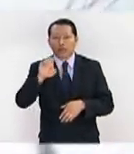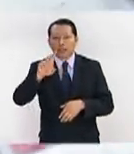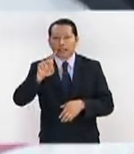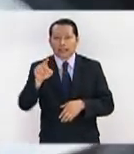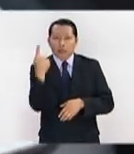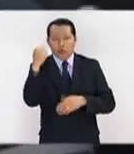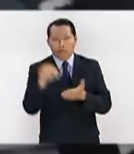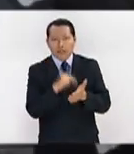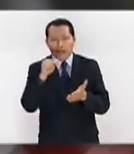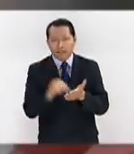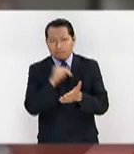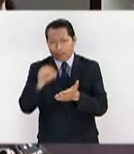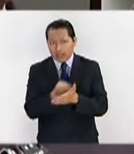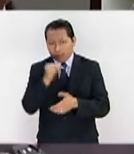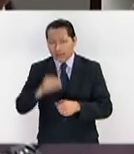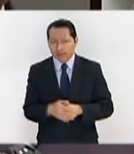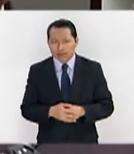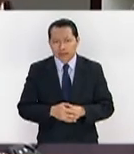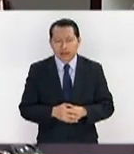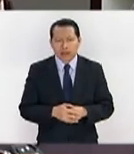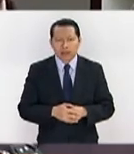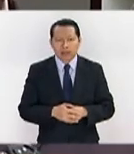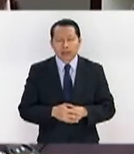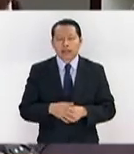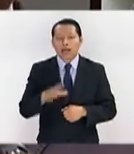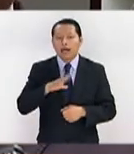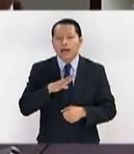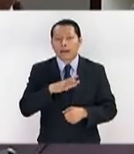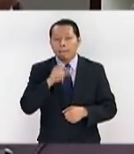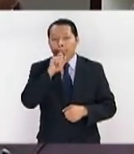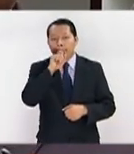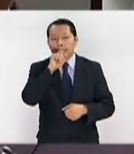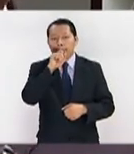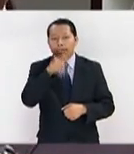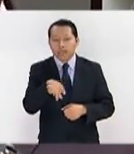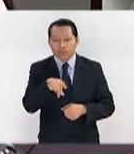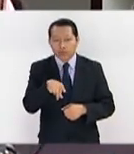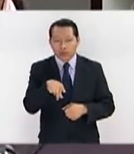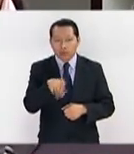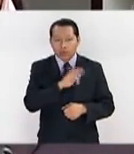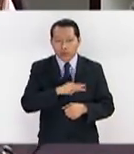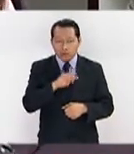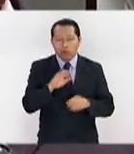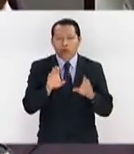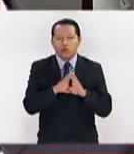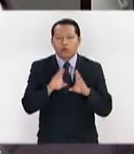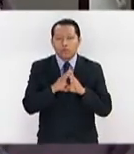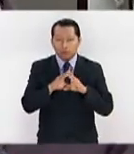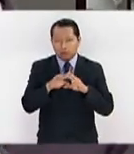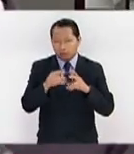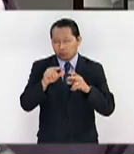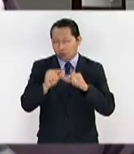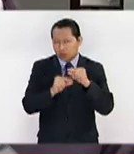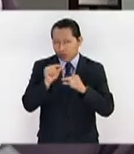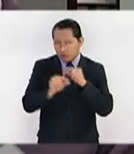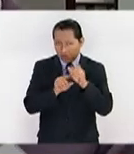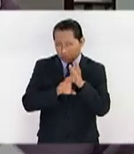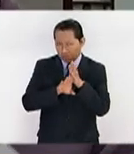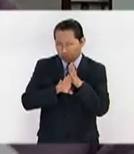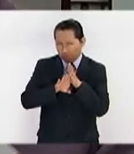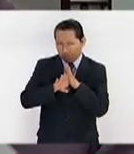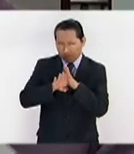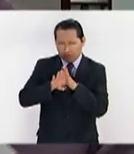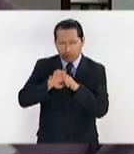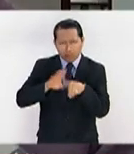252.431 firmas ciudadanas. El comportamiento de la curva de crecimiento en el número